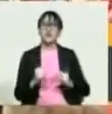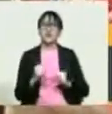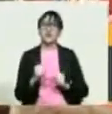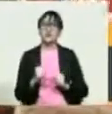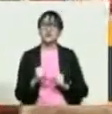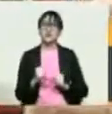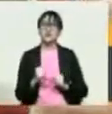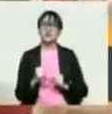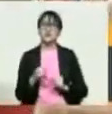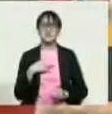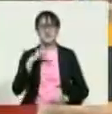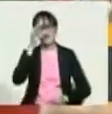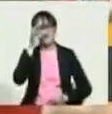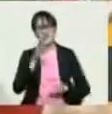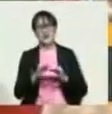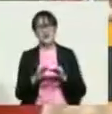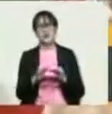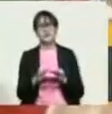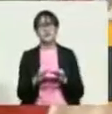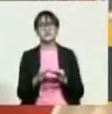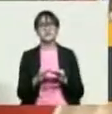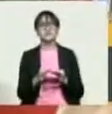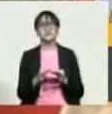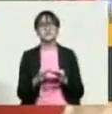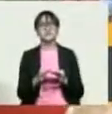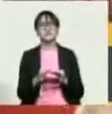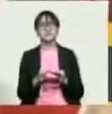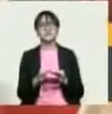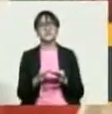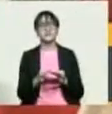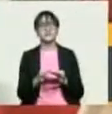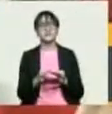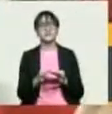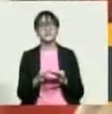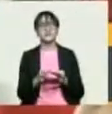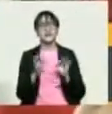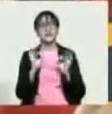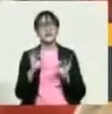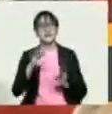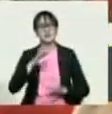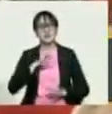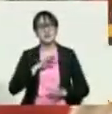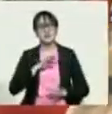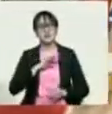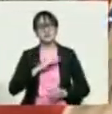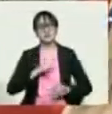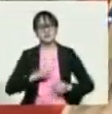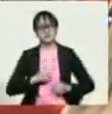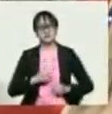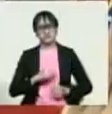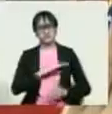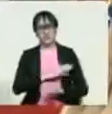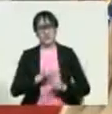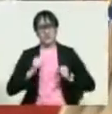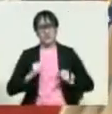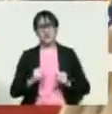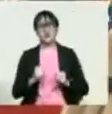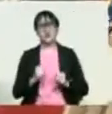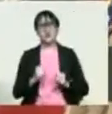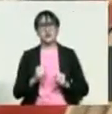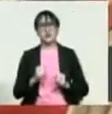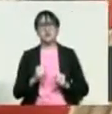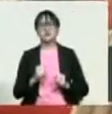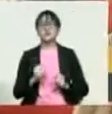mi fe mi esperanza y optimismo en lograr